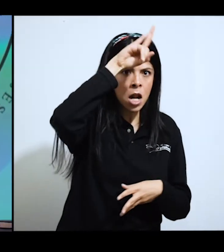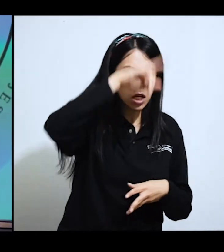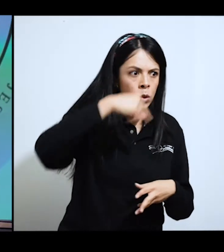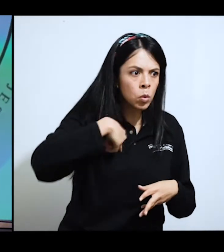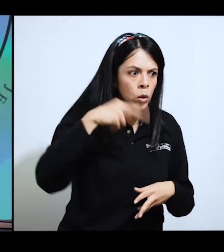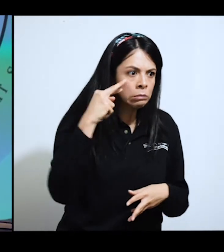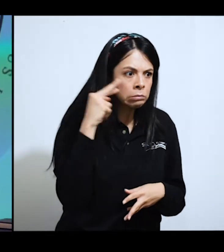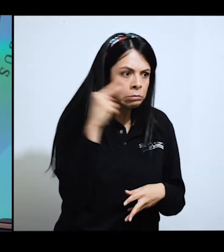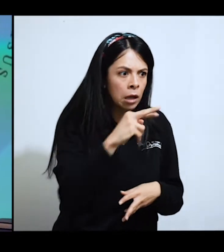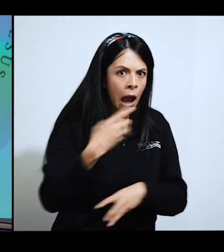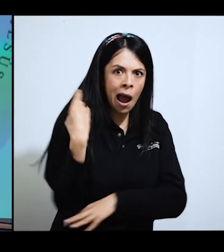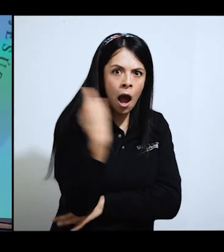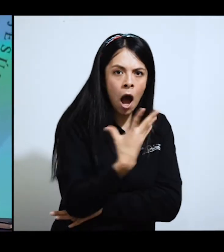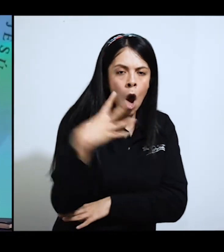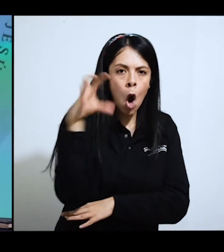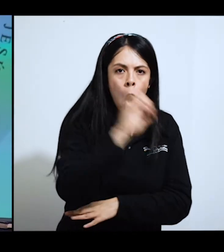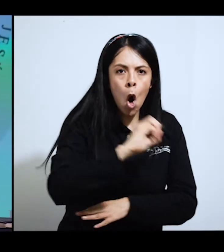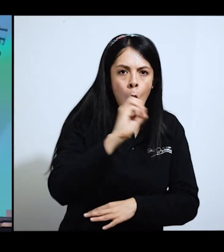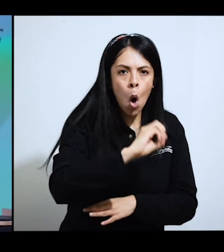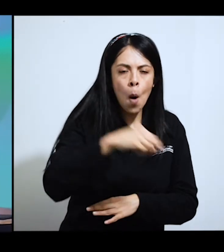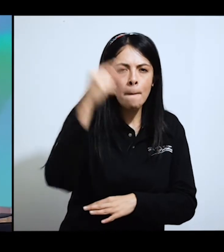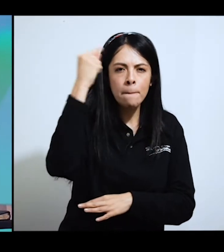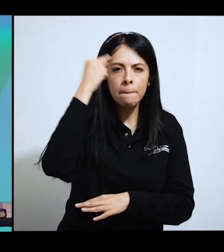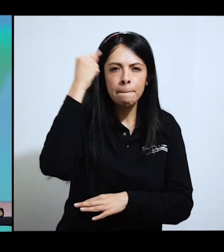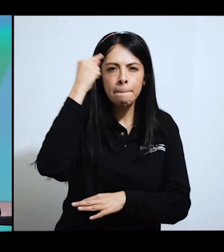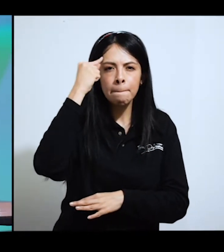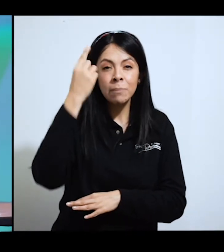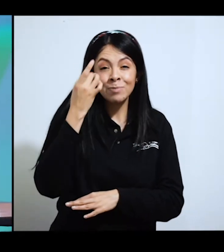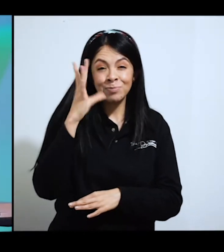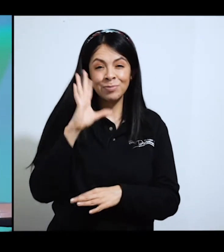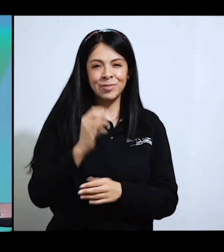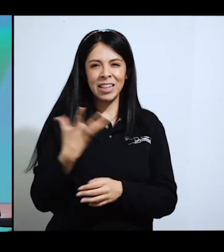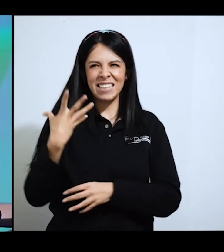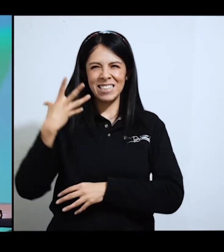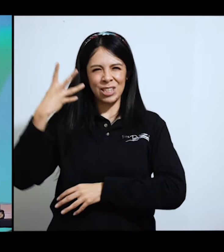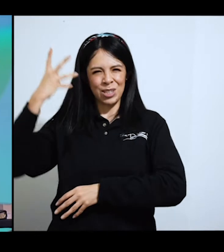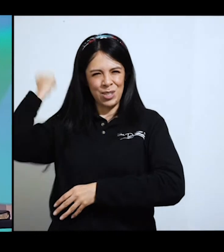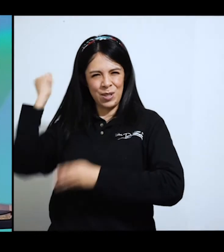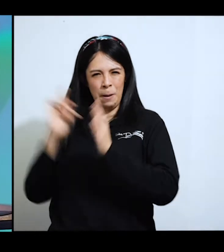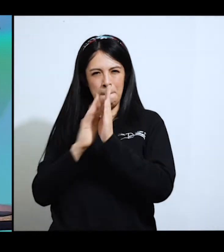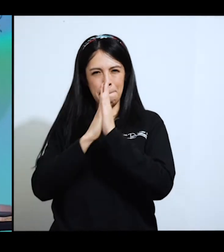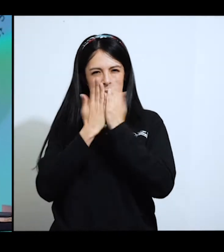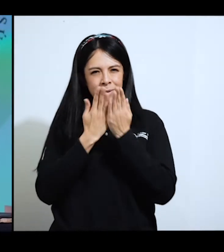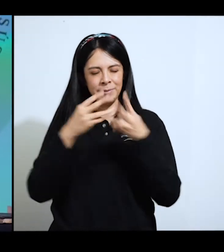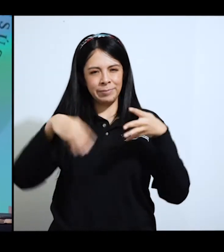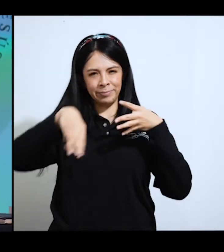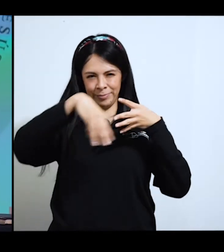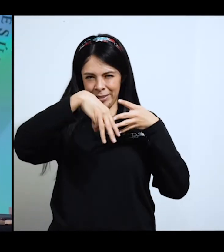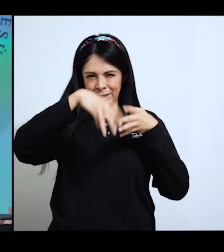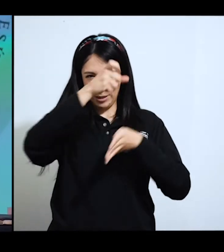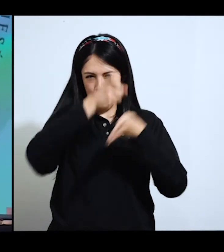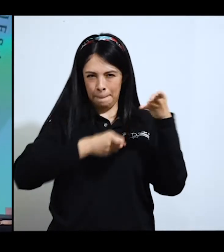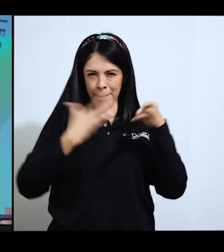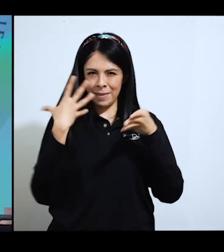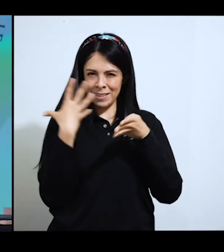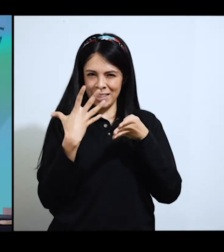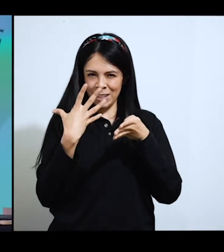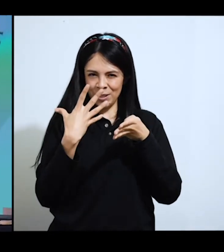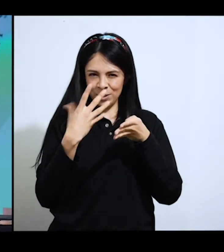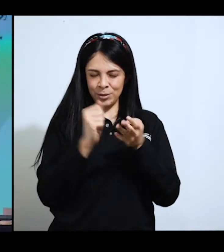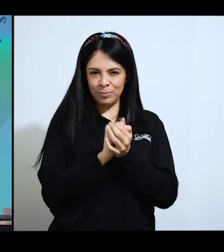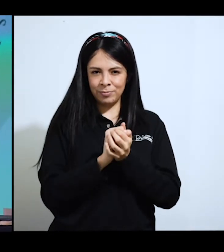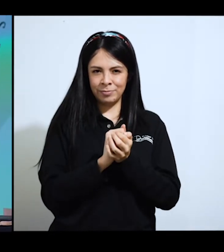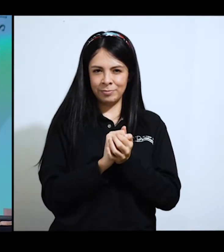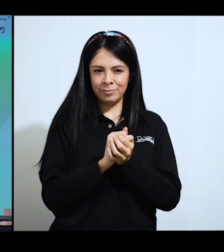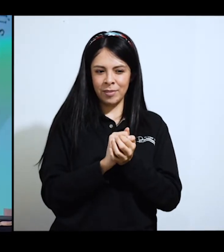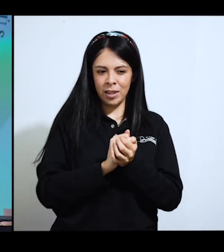manifestaciones tremendas de los demonios. O piensan en la historia que relata la Biblia